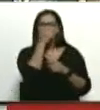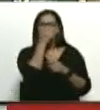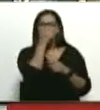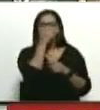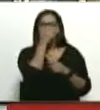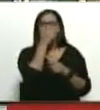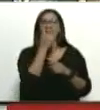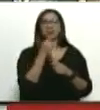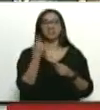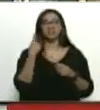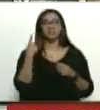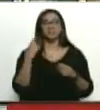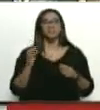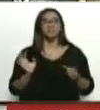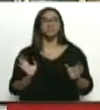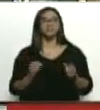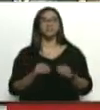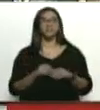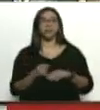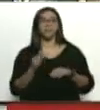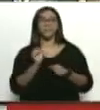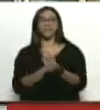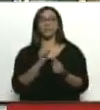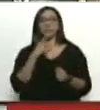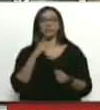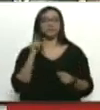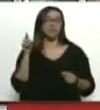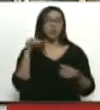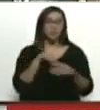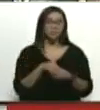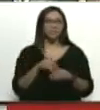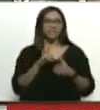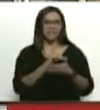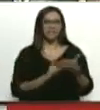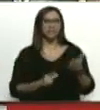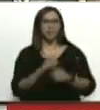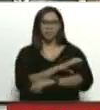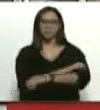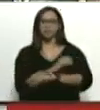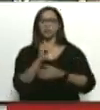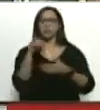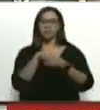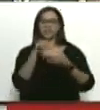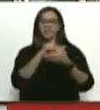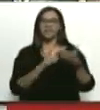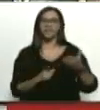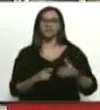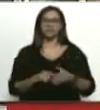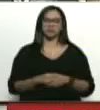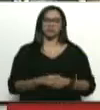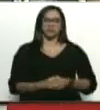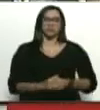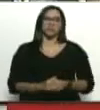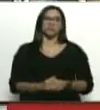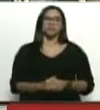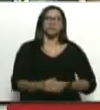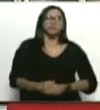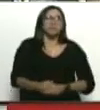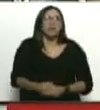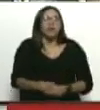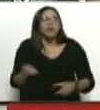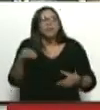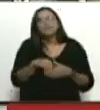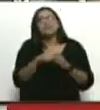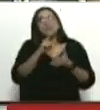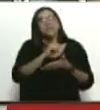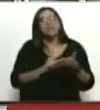Persigue al régimen y se convierten en presos políticos y ellos lo meten en la lista. La oposición los mete en la lista de presos políticos, ¿no? Los meten en la lista de presos